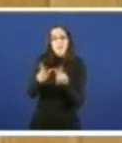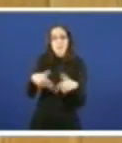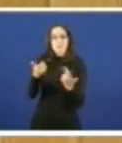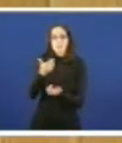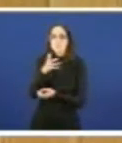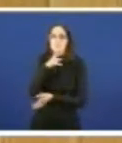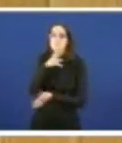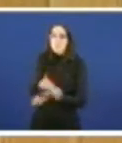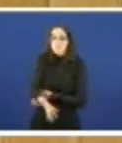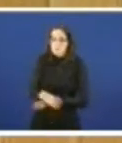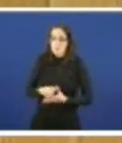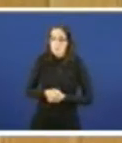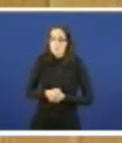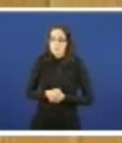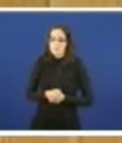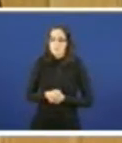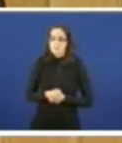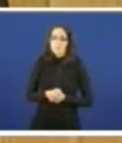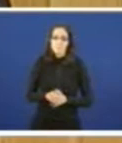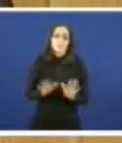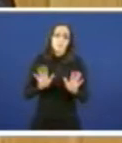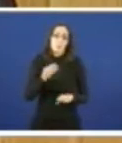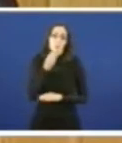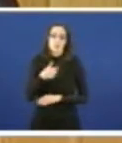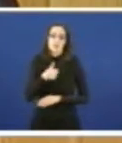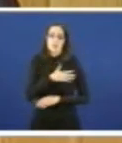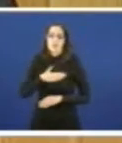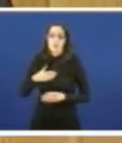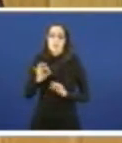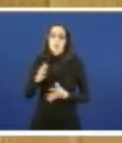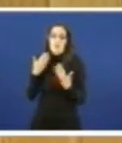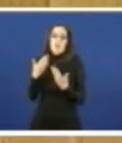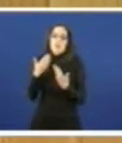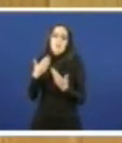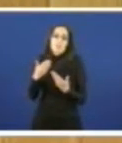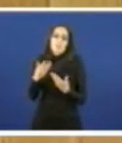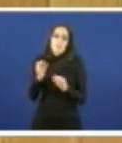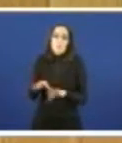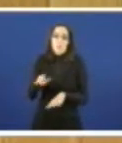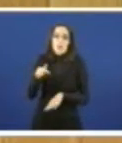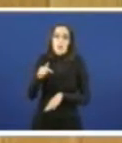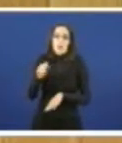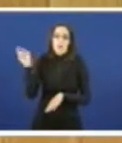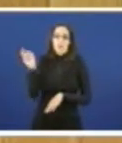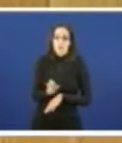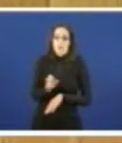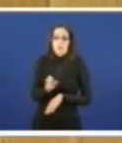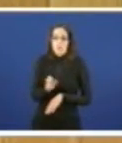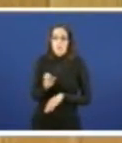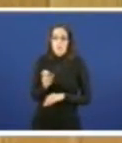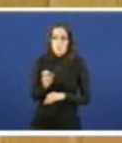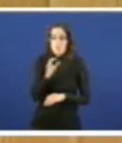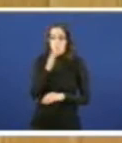auténtico espírito. En calquera caso, quero agradecerlle que esta vez non fixera relatorio do que ven